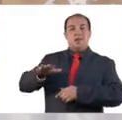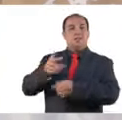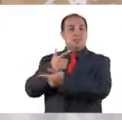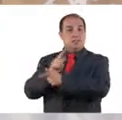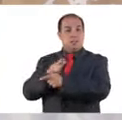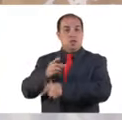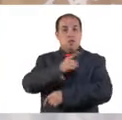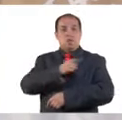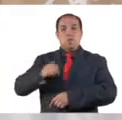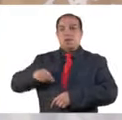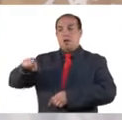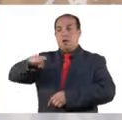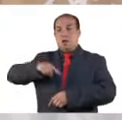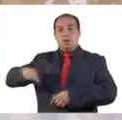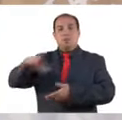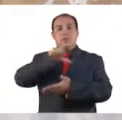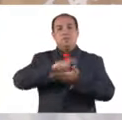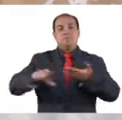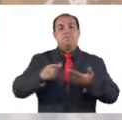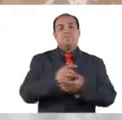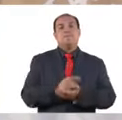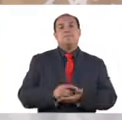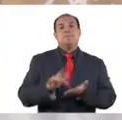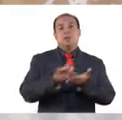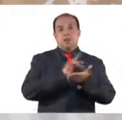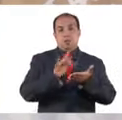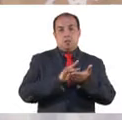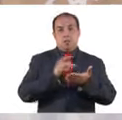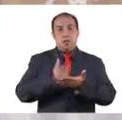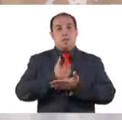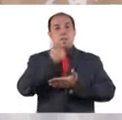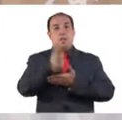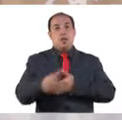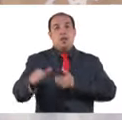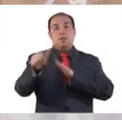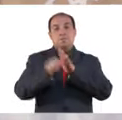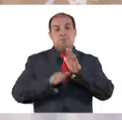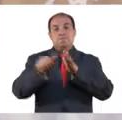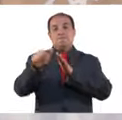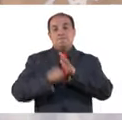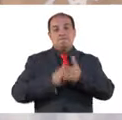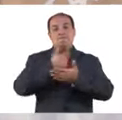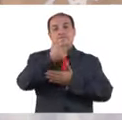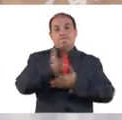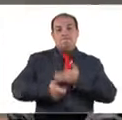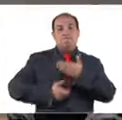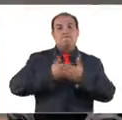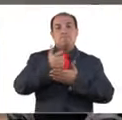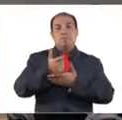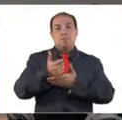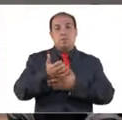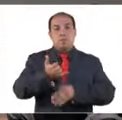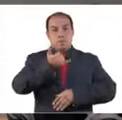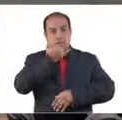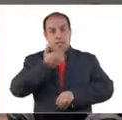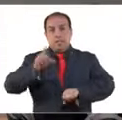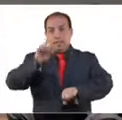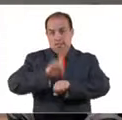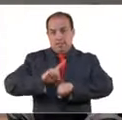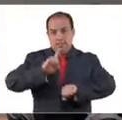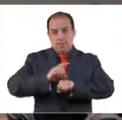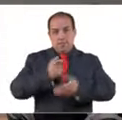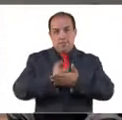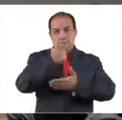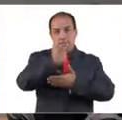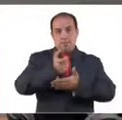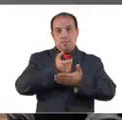una tableta, inclusive a pagar, ¿no?, una cuota mensual. No, diaria. Diaria. Por cada viaje. Bueno,